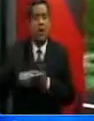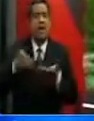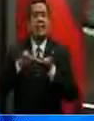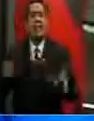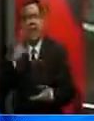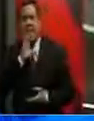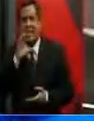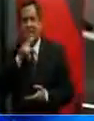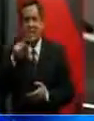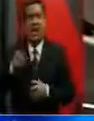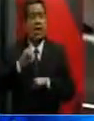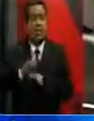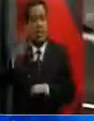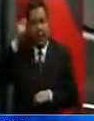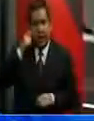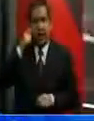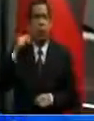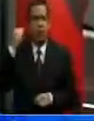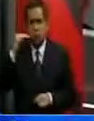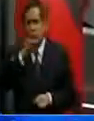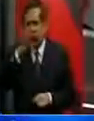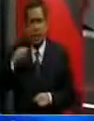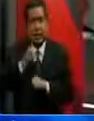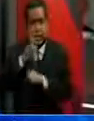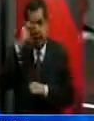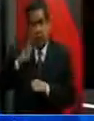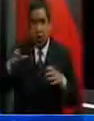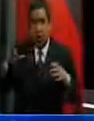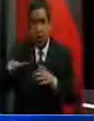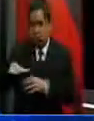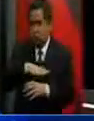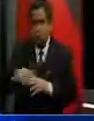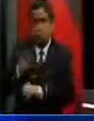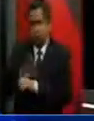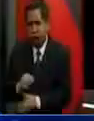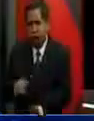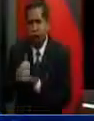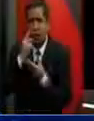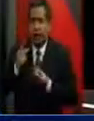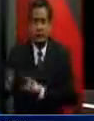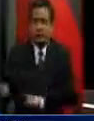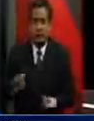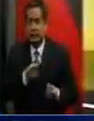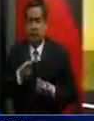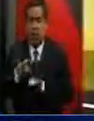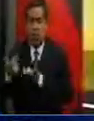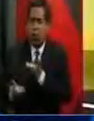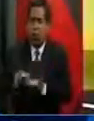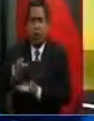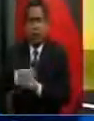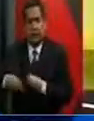que contempla municipios de los estados de Guerrero, Michoacán y Estado de México, con el objetivo de reactivar la economía y restaurar el tejido social.